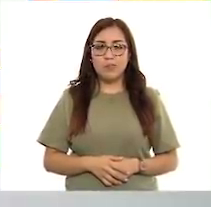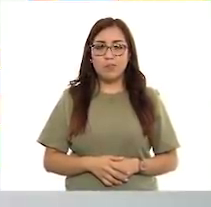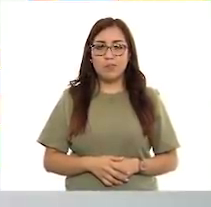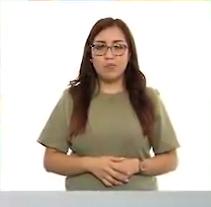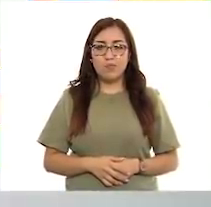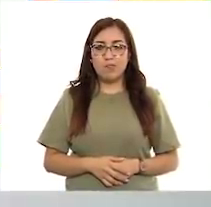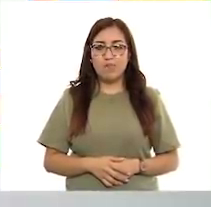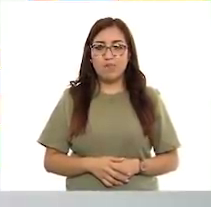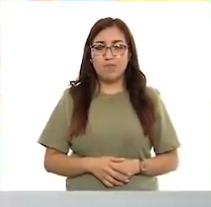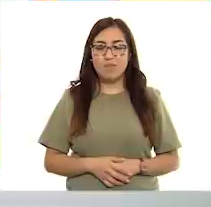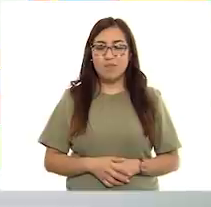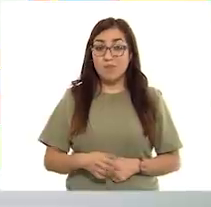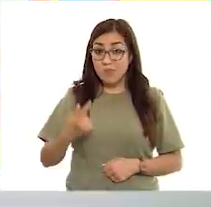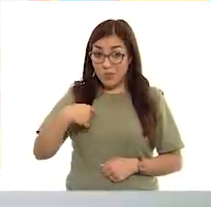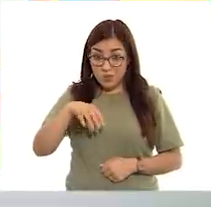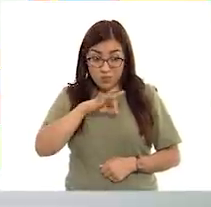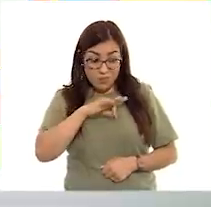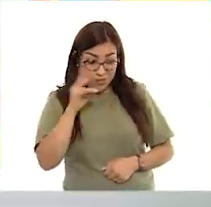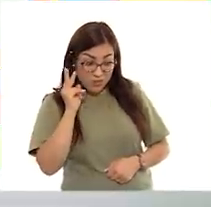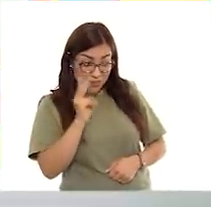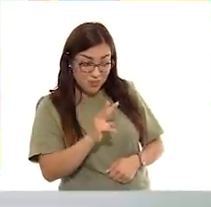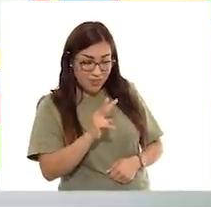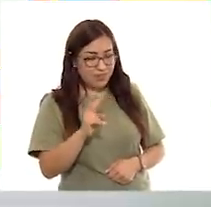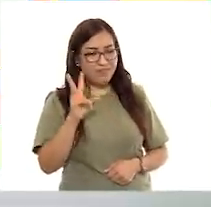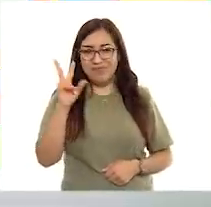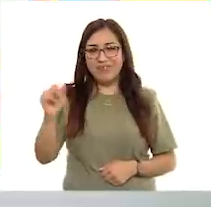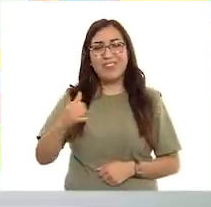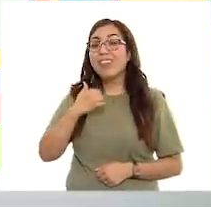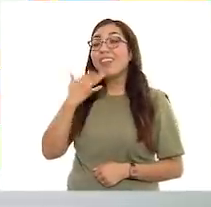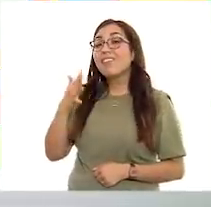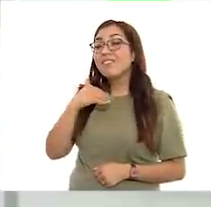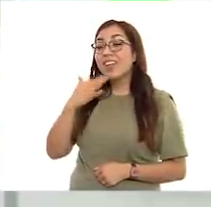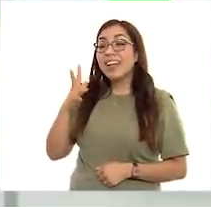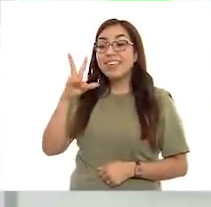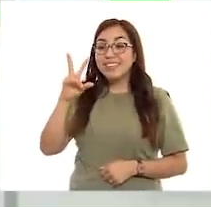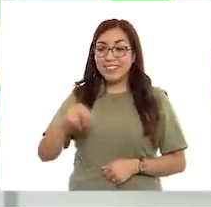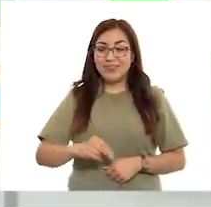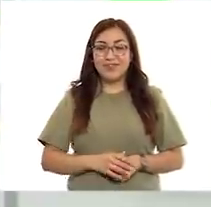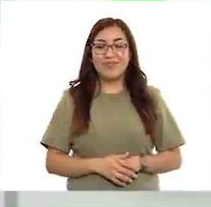¿Puedo ver? No. Es trampa, ¿verdad? Sí.